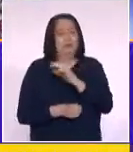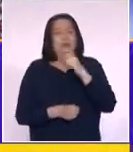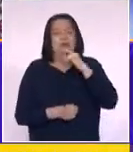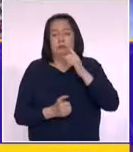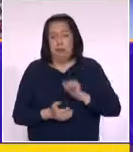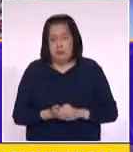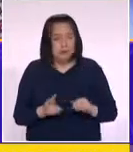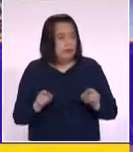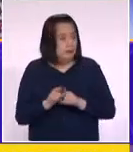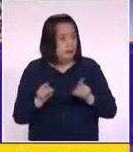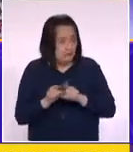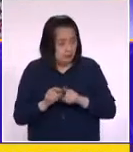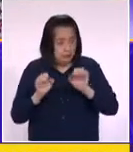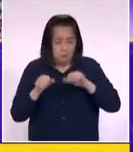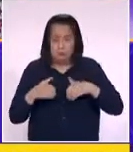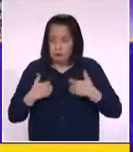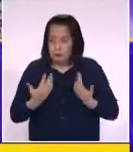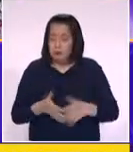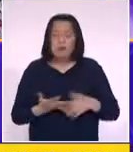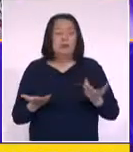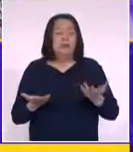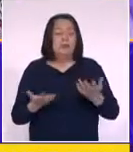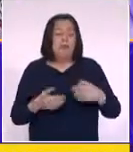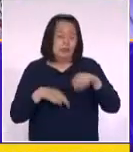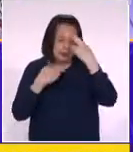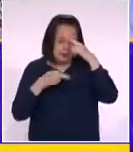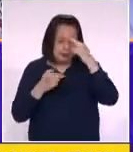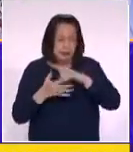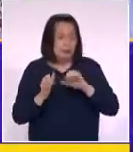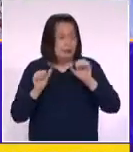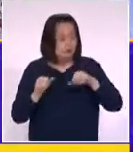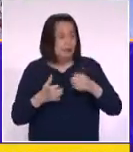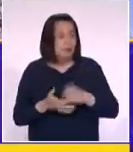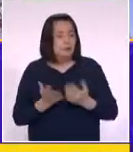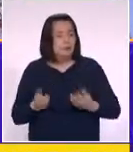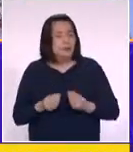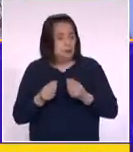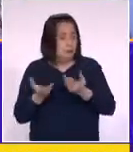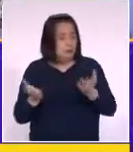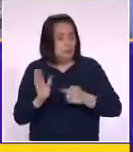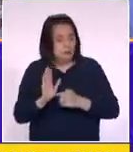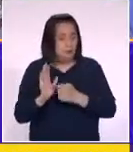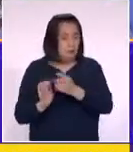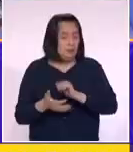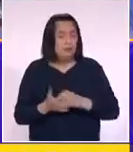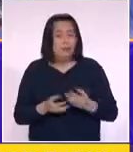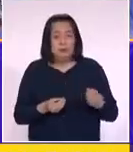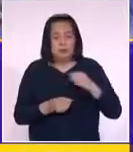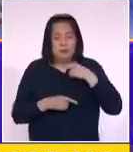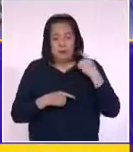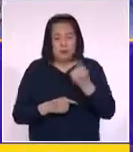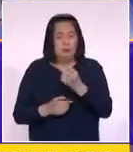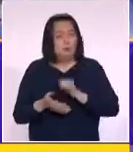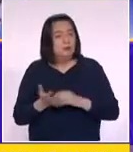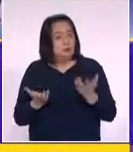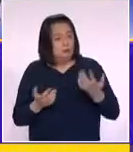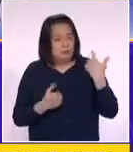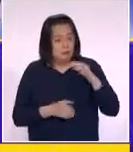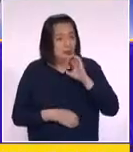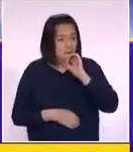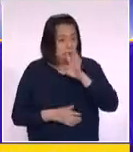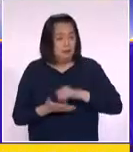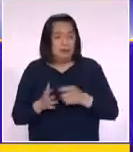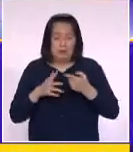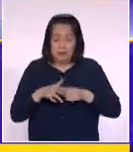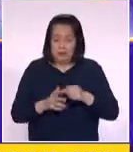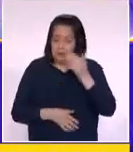mujeres que también logran que Latino Noticias todos los días salga al aire, traslade sus denuncias, pero sobre todo, como lo decía desde el